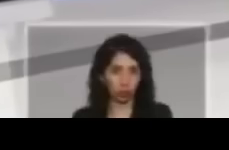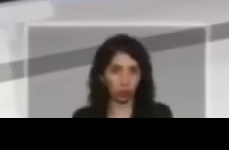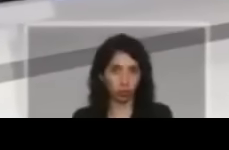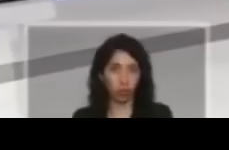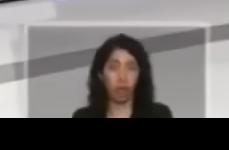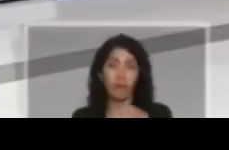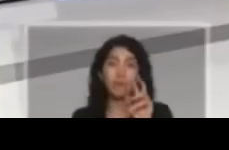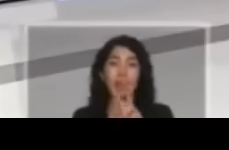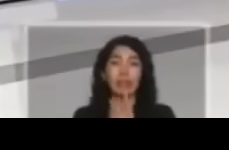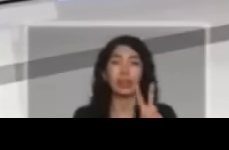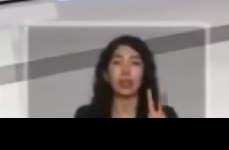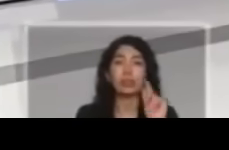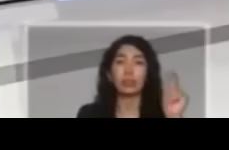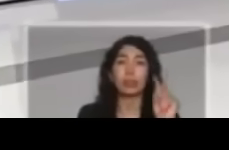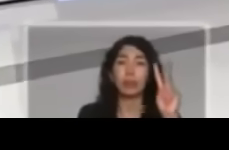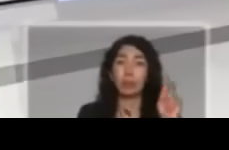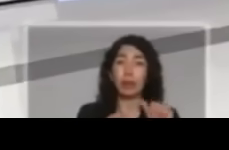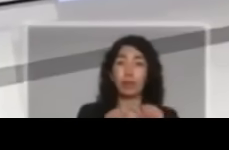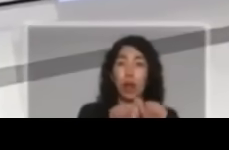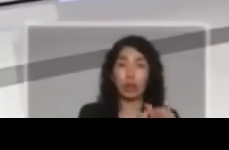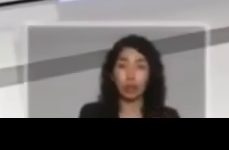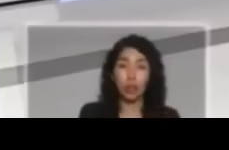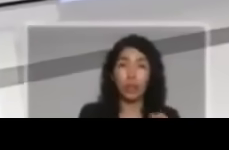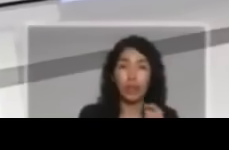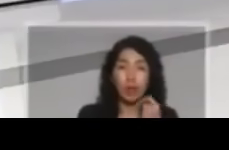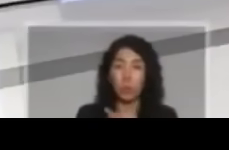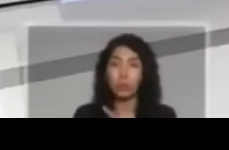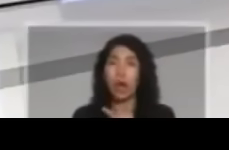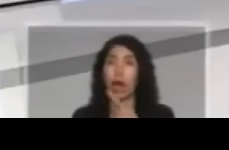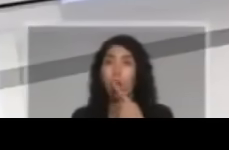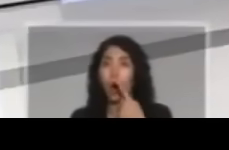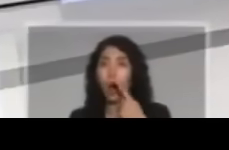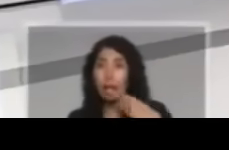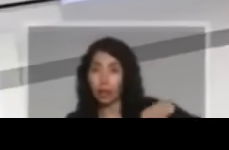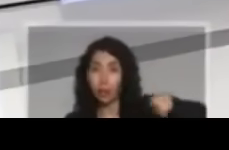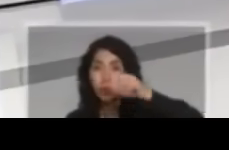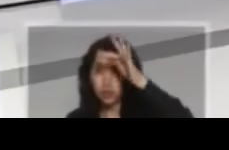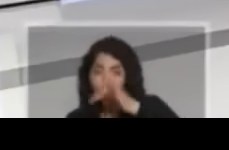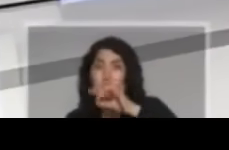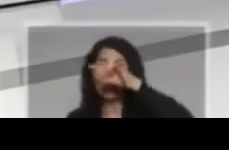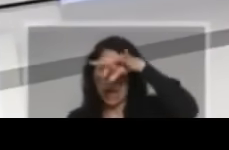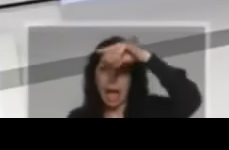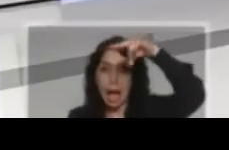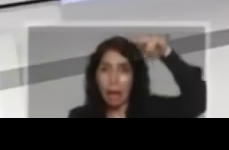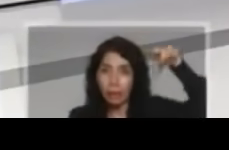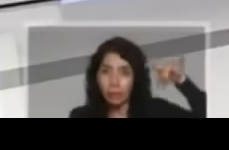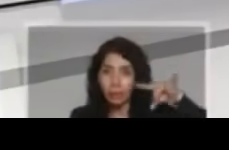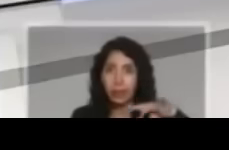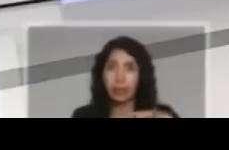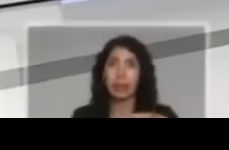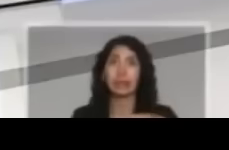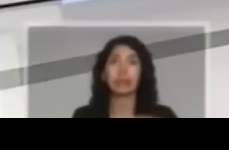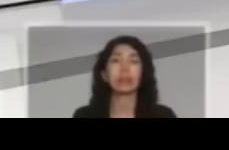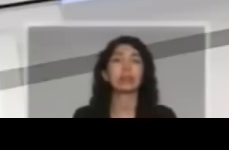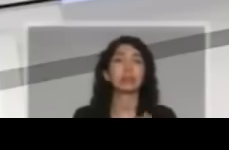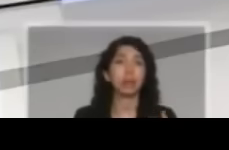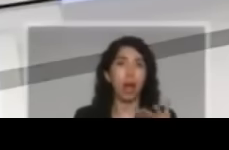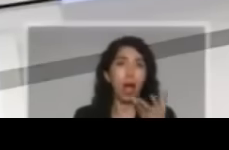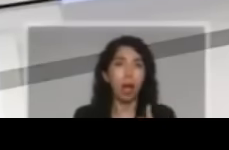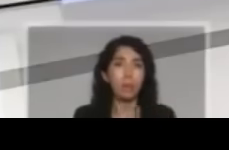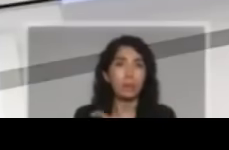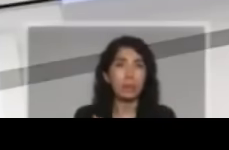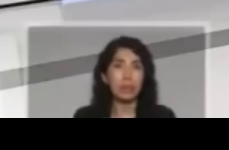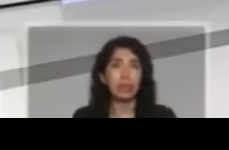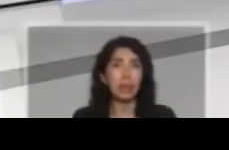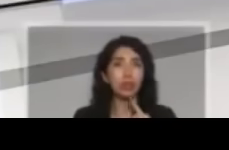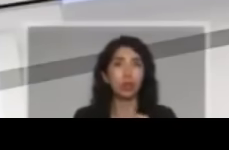de Septiembre decir la denuncia de violación bueno la mayoría conocidos la mayoría ya absolutamente comentados como la ministra toda por supuesto el presidente Gabriel borit también como Miguel